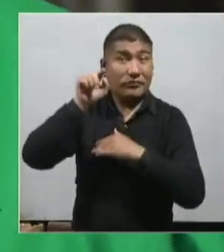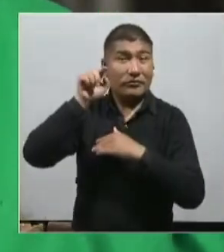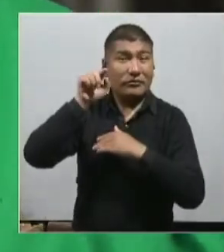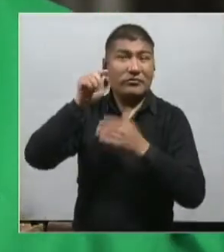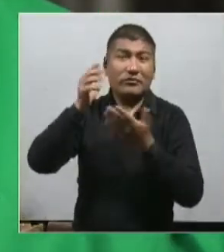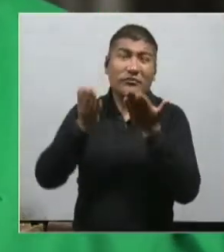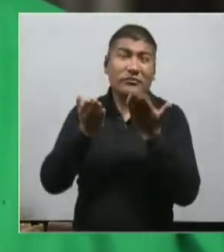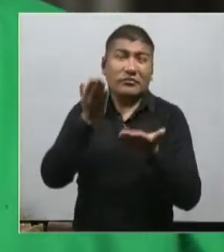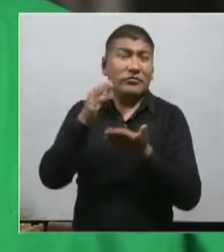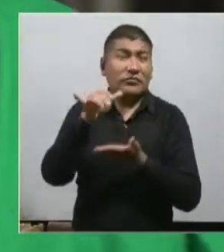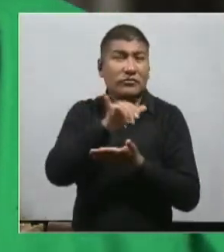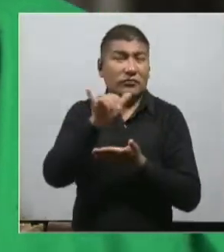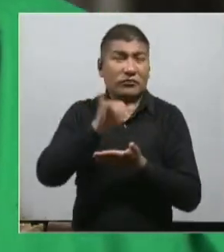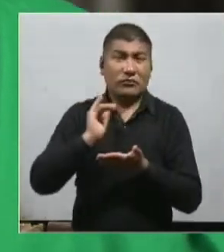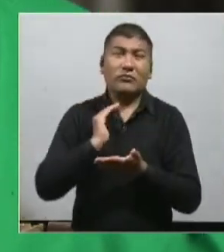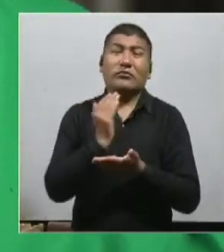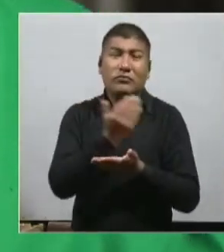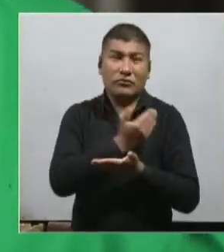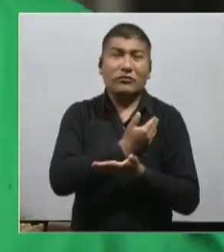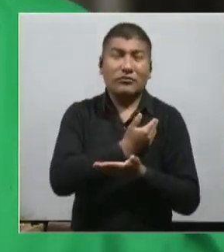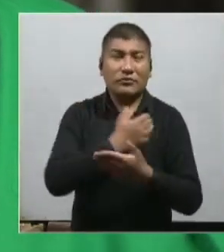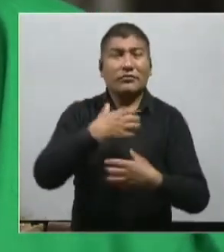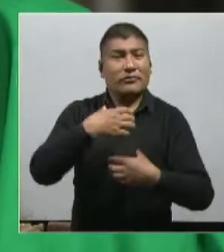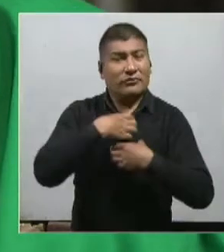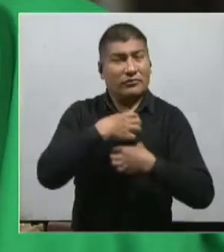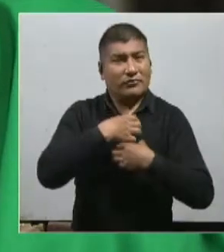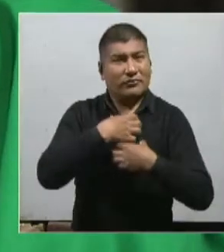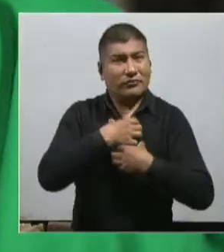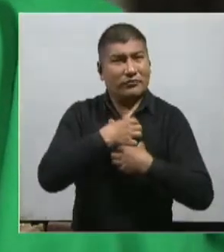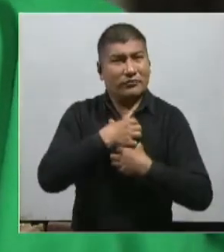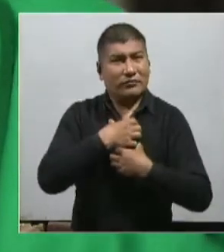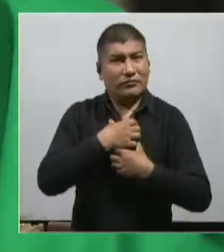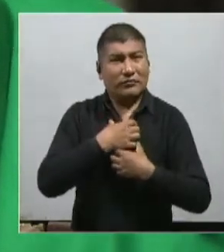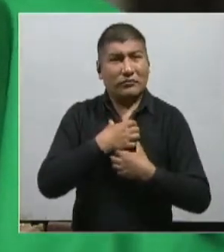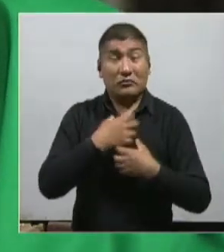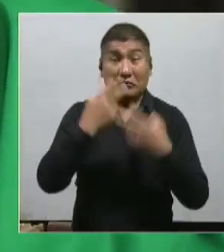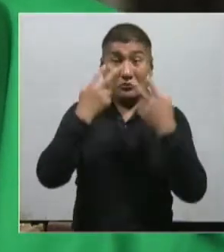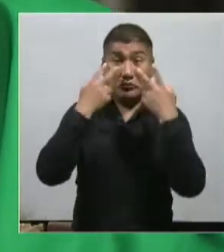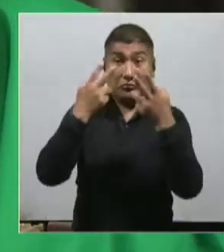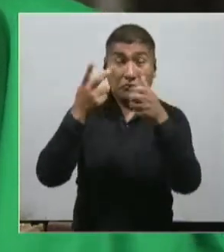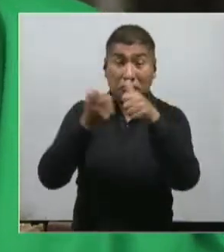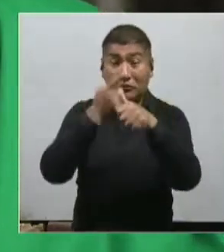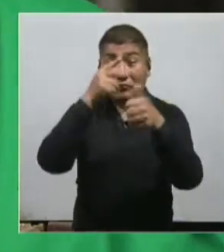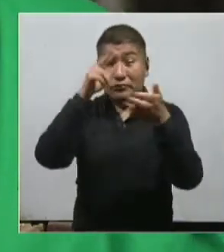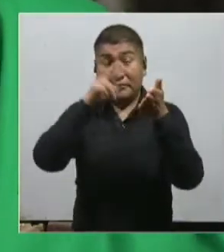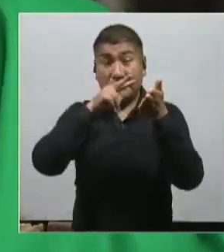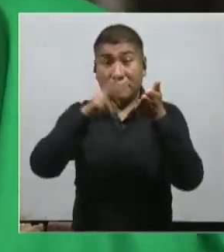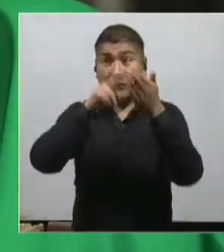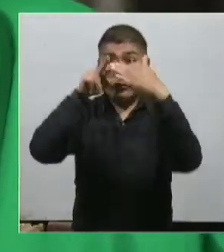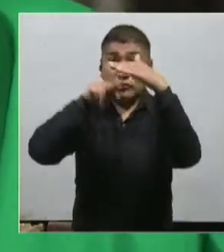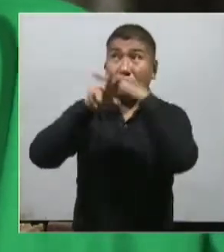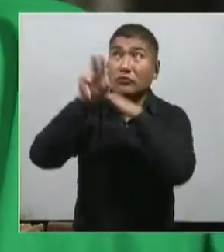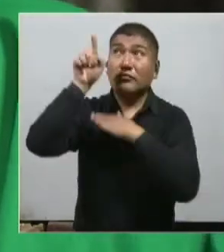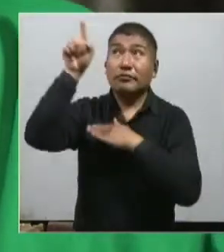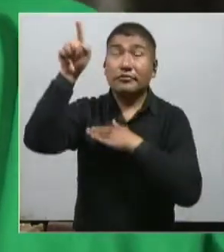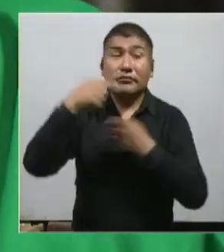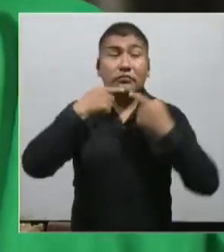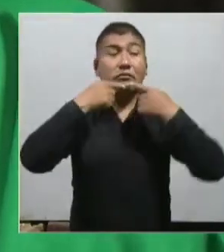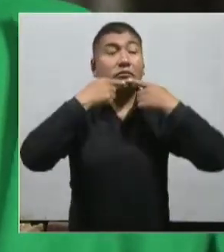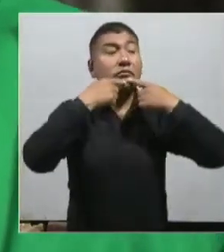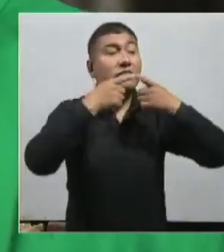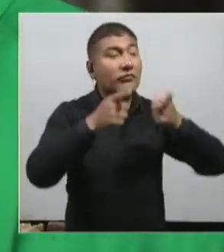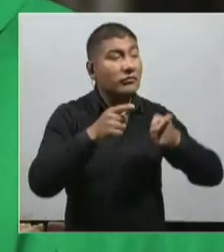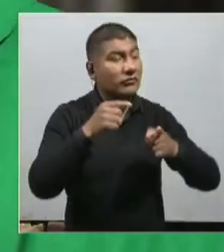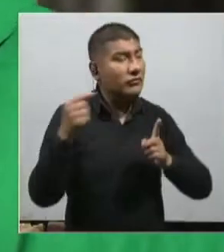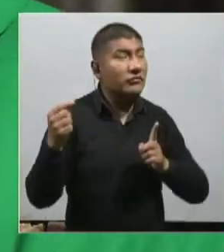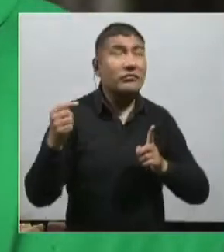ser también la nuestra. Hemos escuchado en la primera lectura que el profeta dice a Dios,